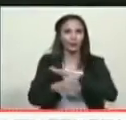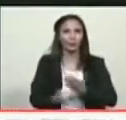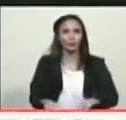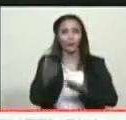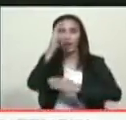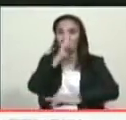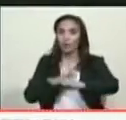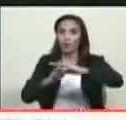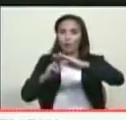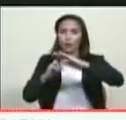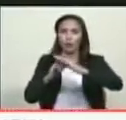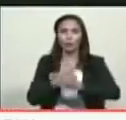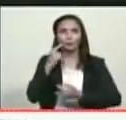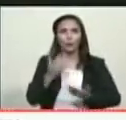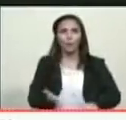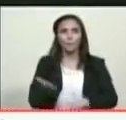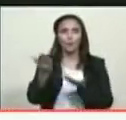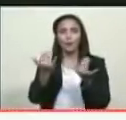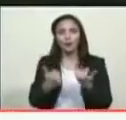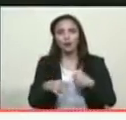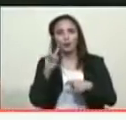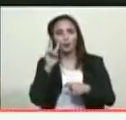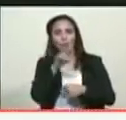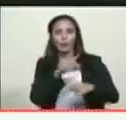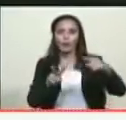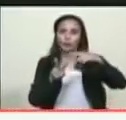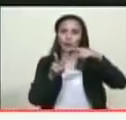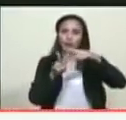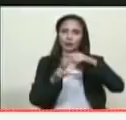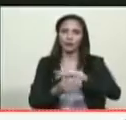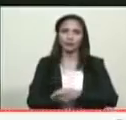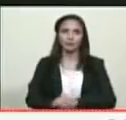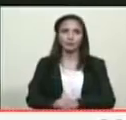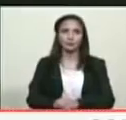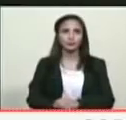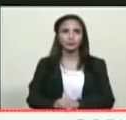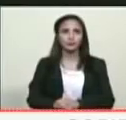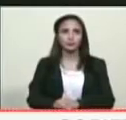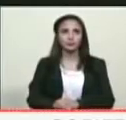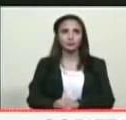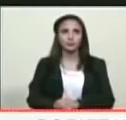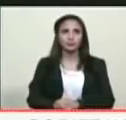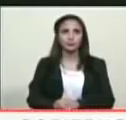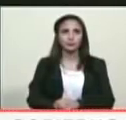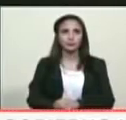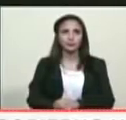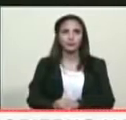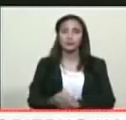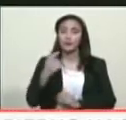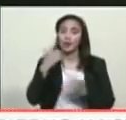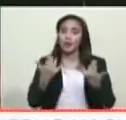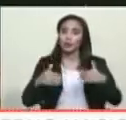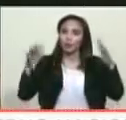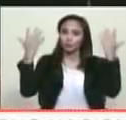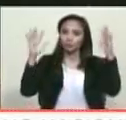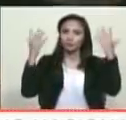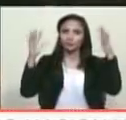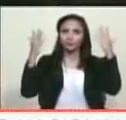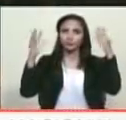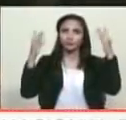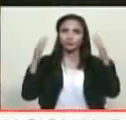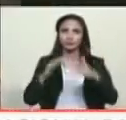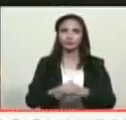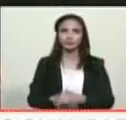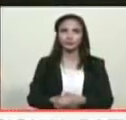que, como aprecian a través de las pantallas de Venezolana de Televisión, es aplaudido